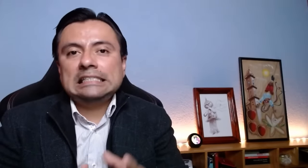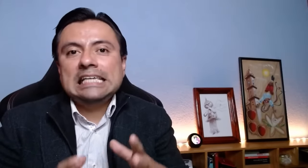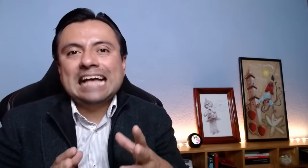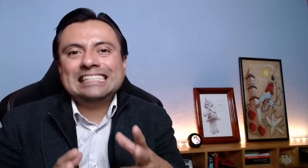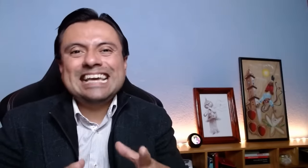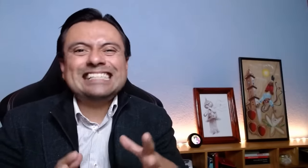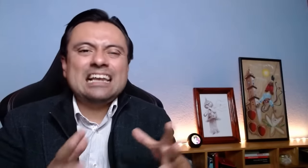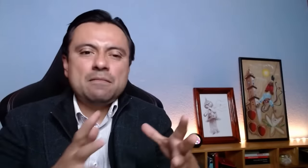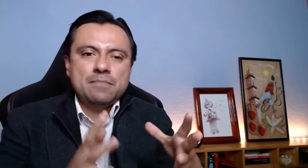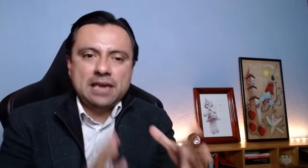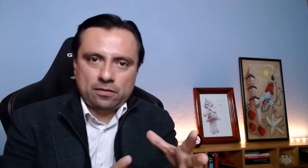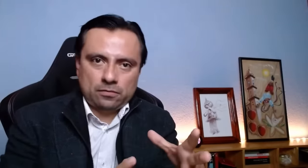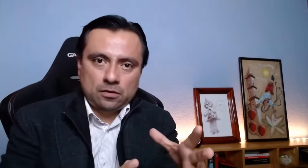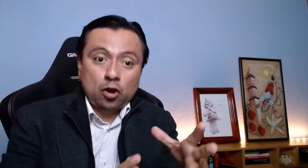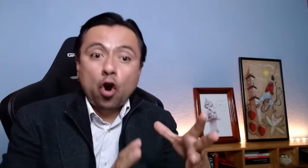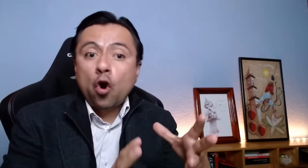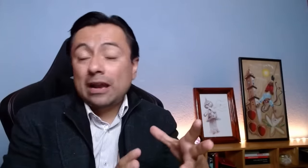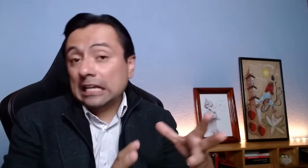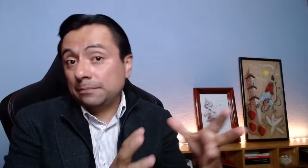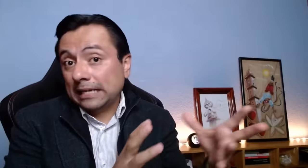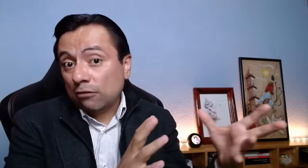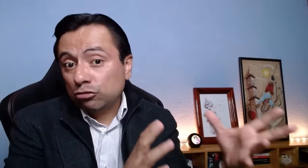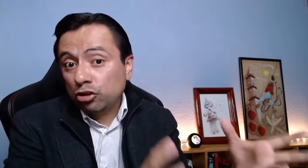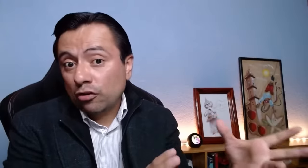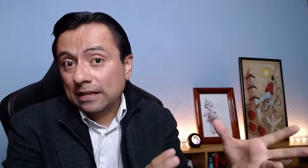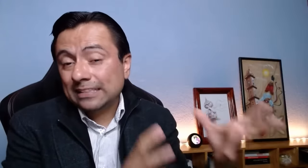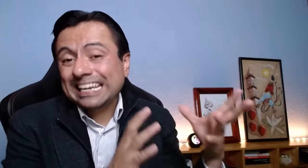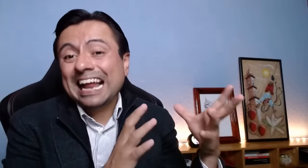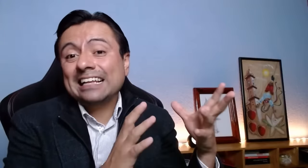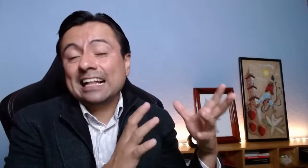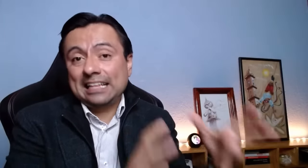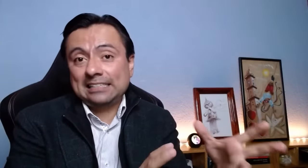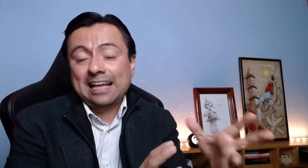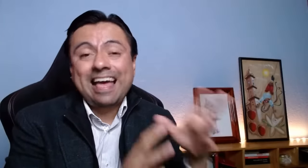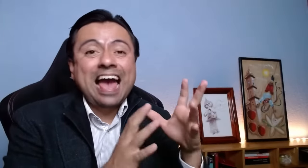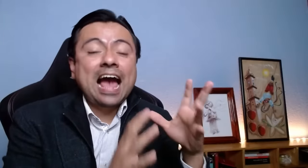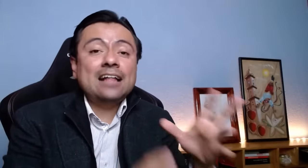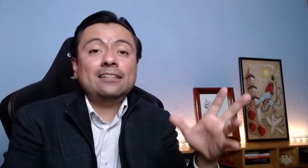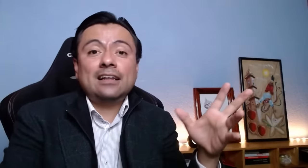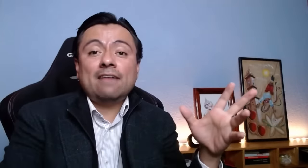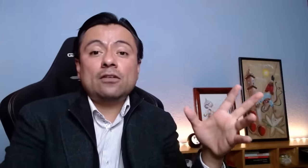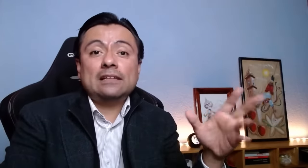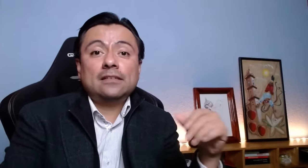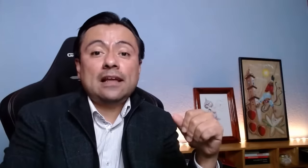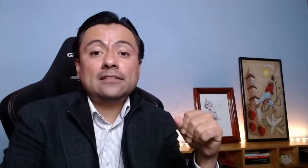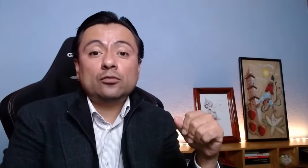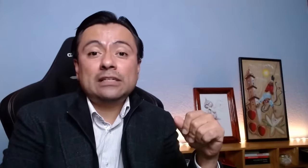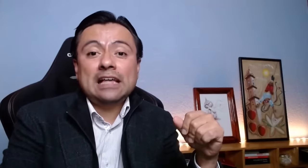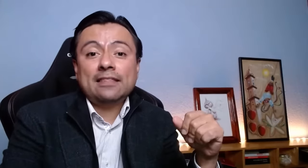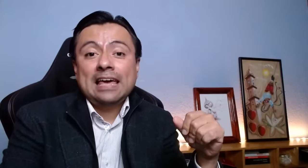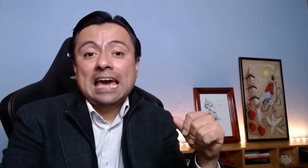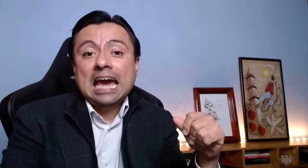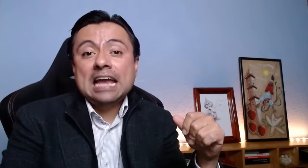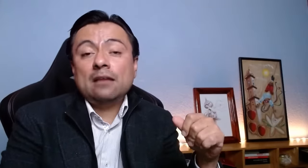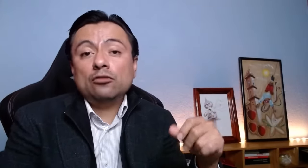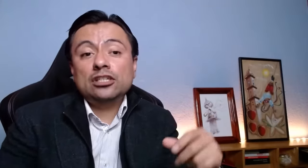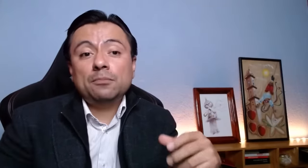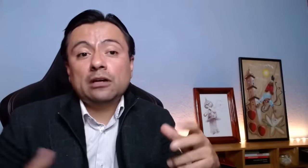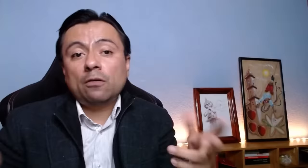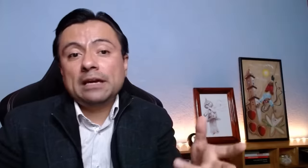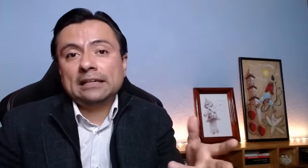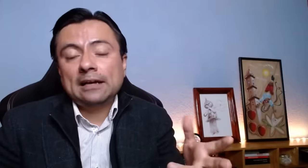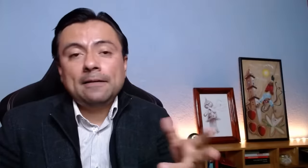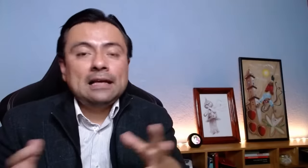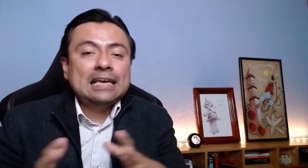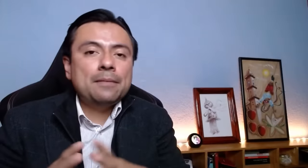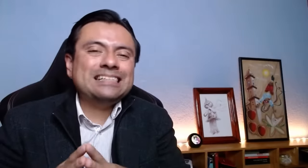del si así es el miedo o las precauciones de la alcaldesa ante la violencia y la inseguridad en el municipio